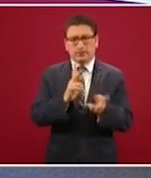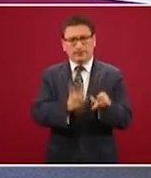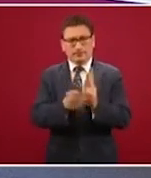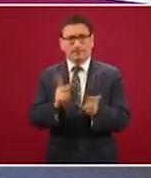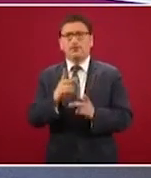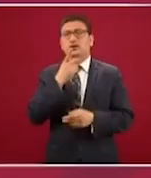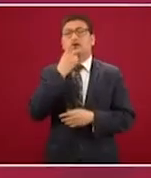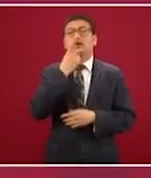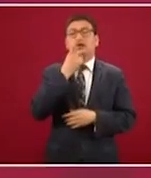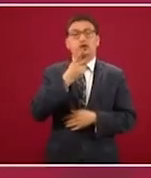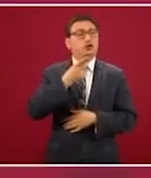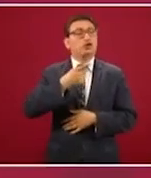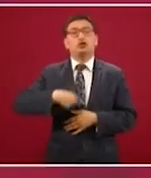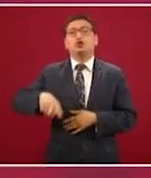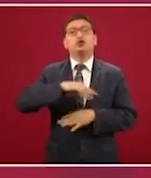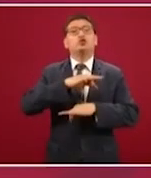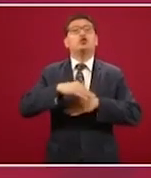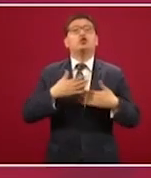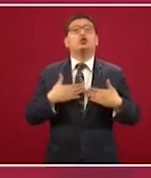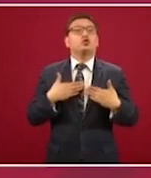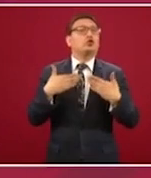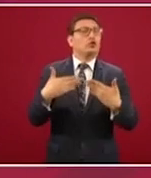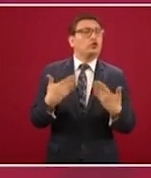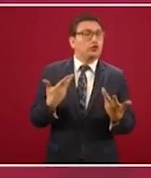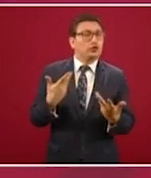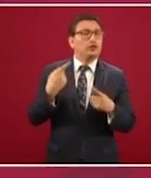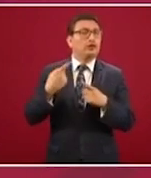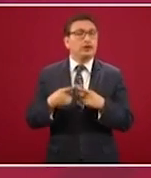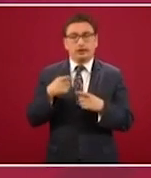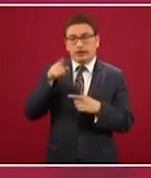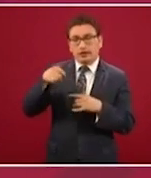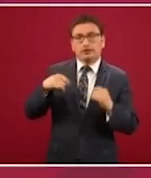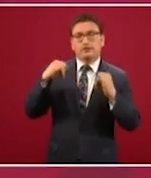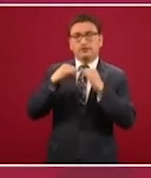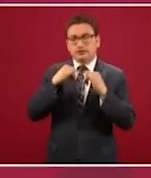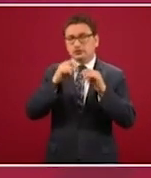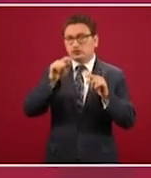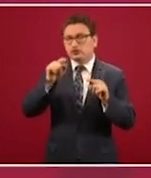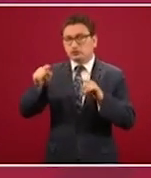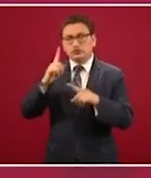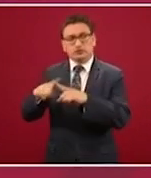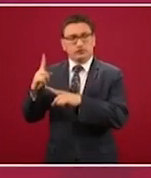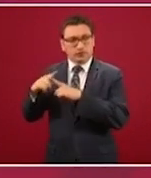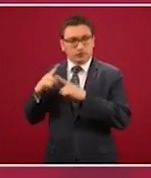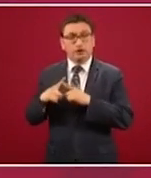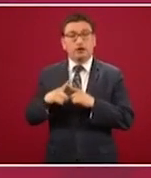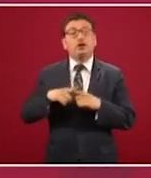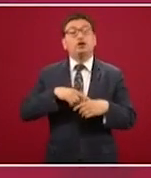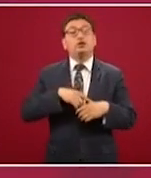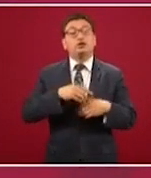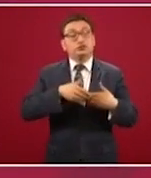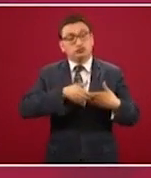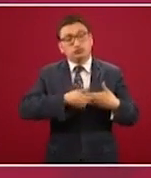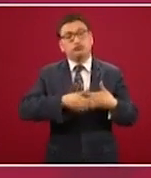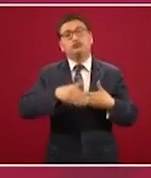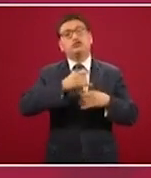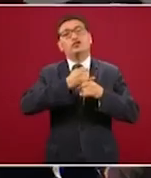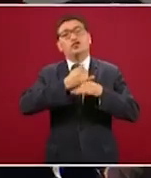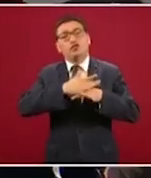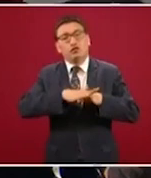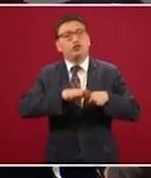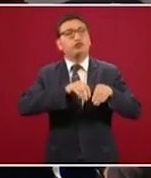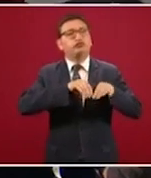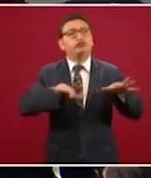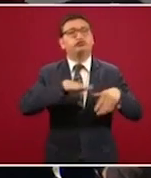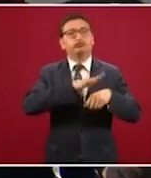tengamos confianza en las instituciones, se va a estar informando,